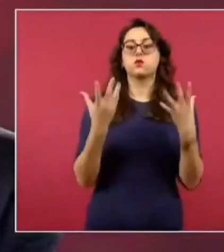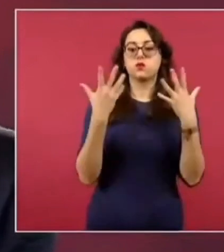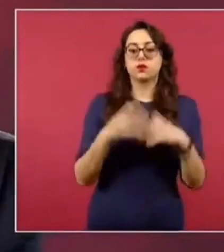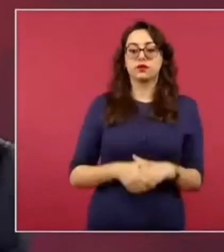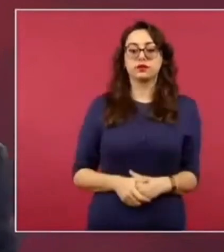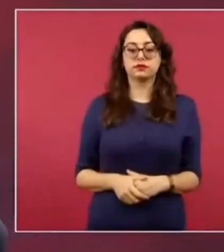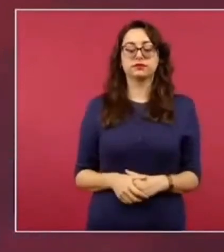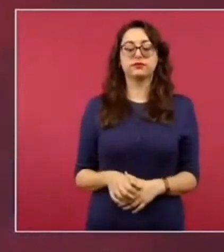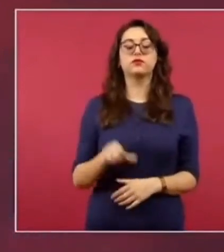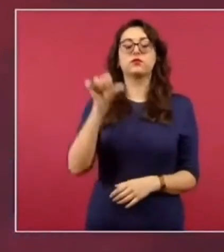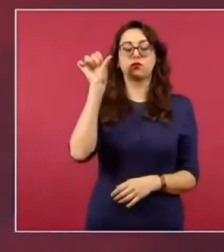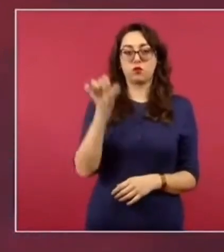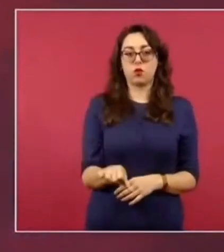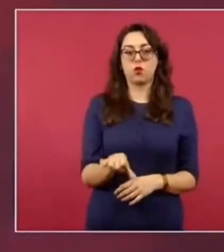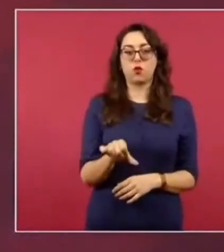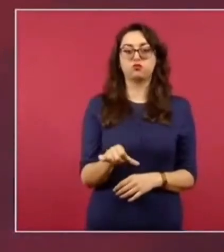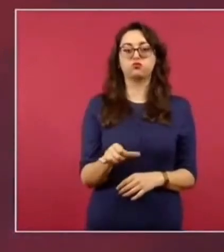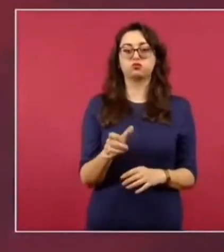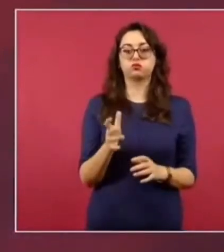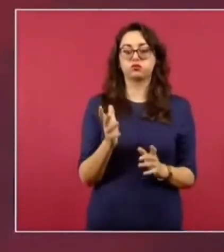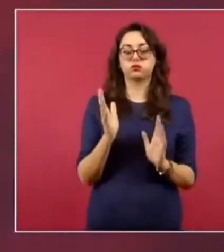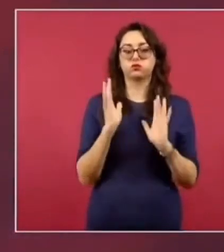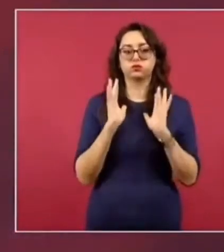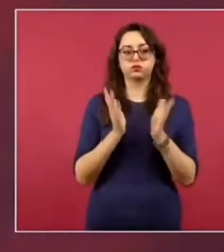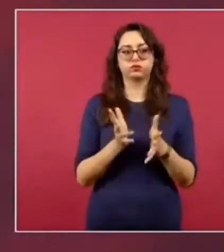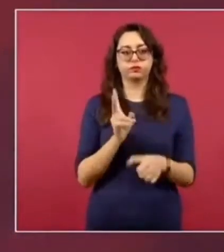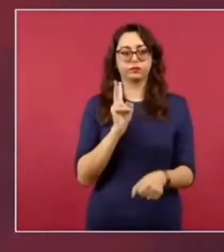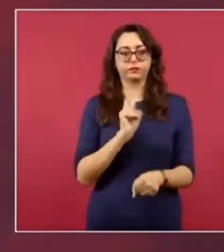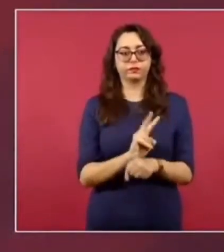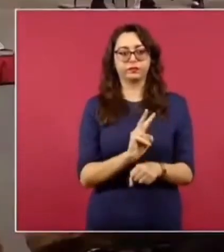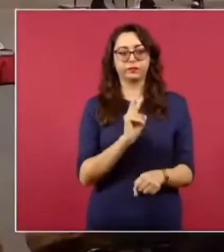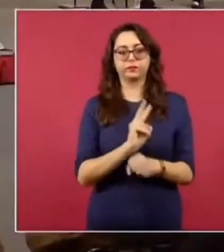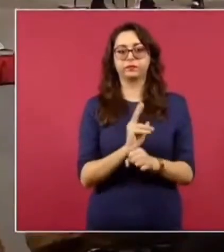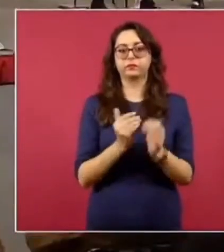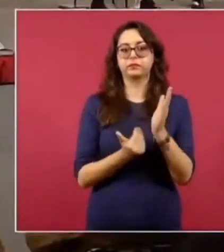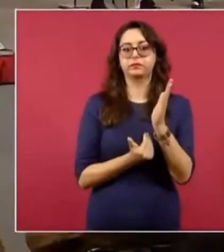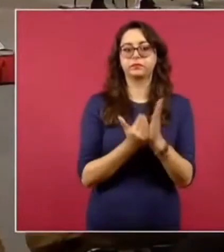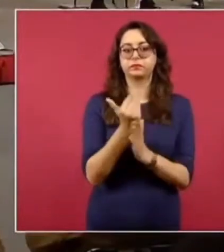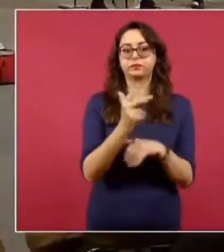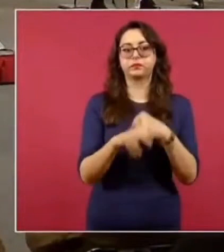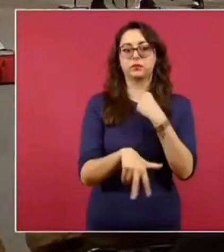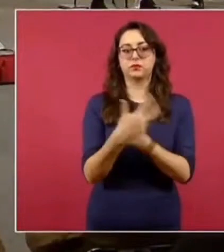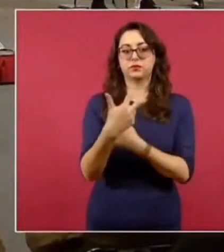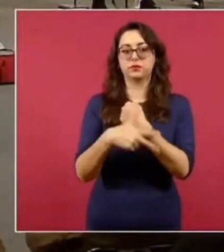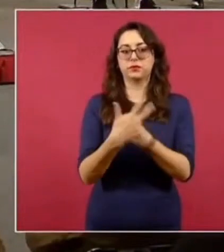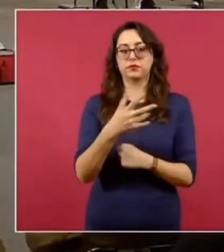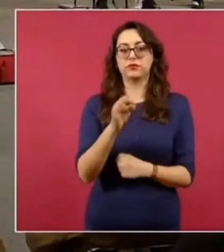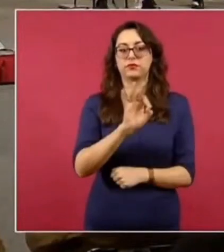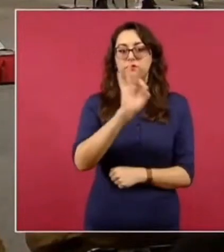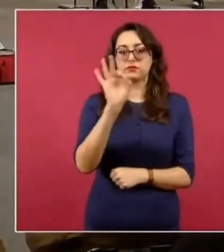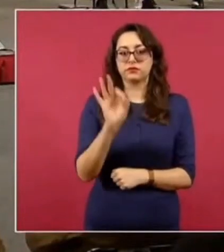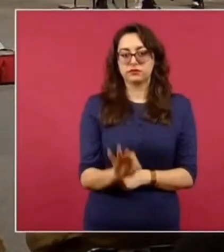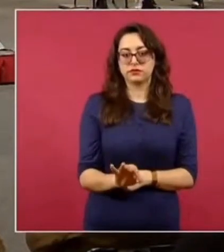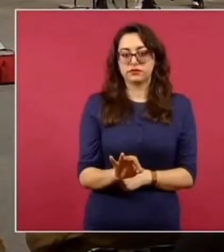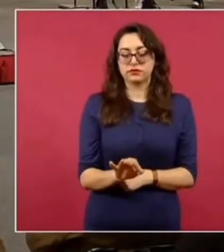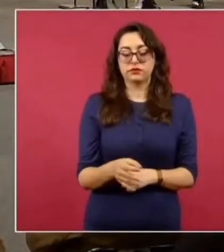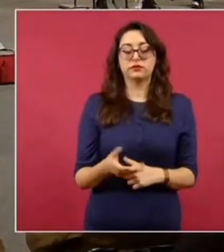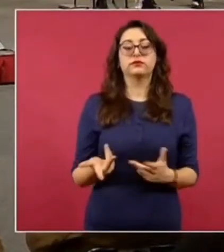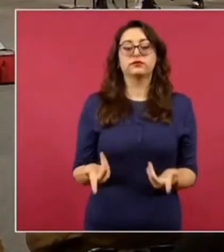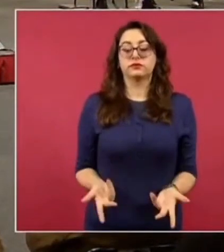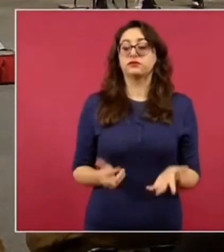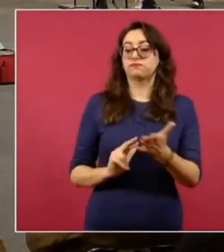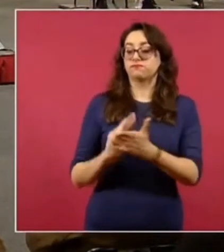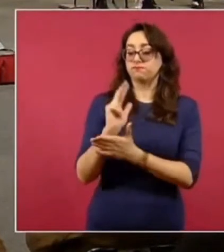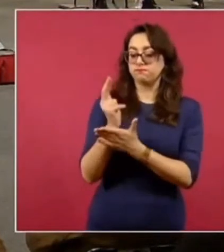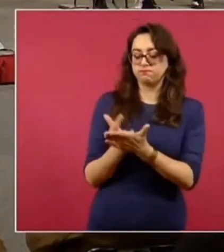ha crecido en 13%. En ese sentido, ¿cómo son los resultados del abasto? Pues ya tenemos un incremento